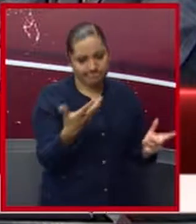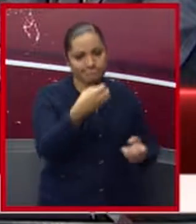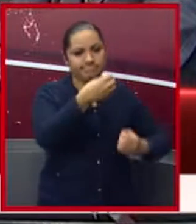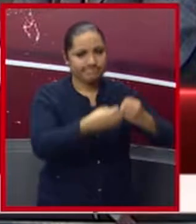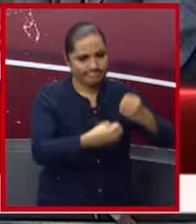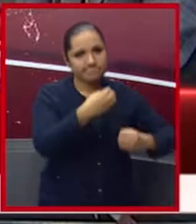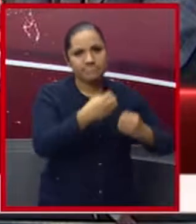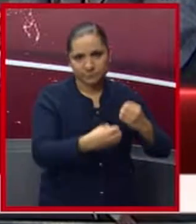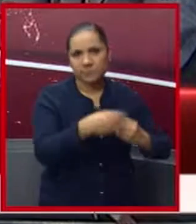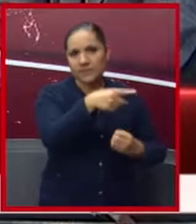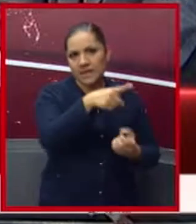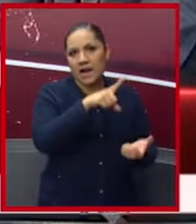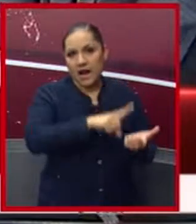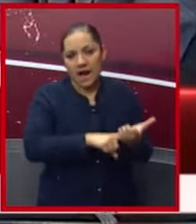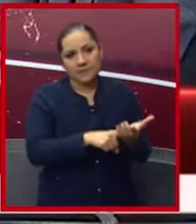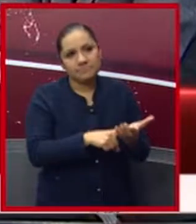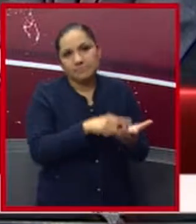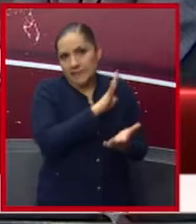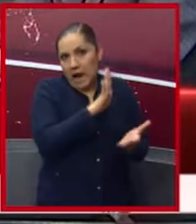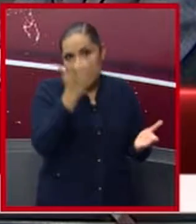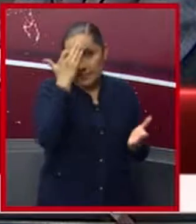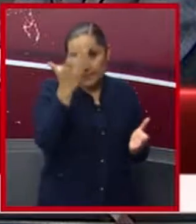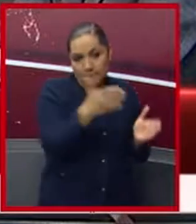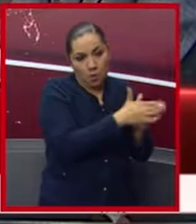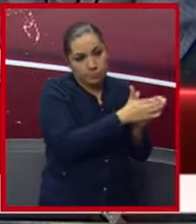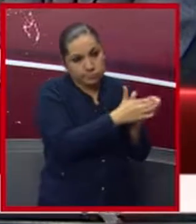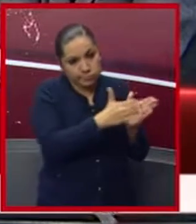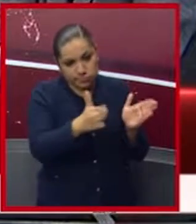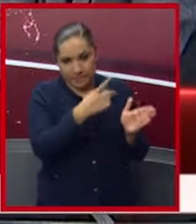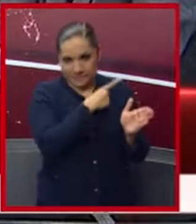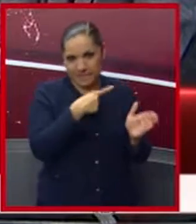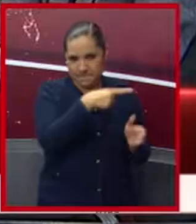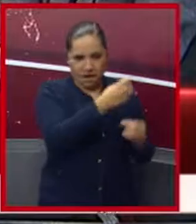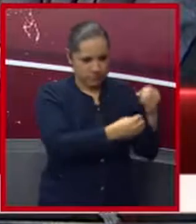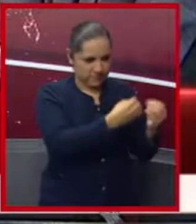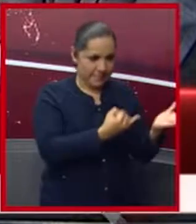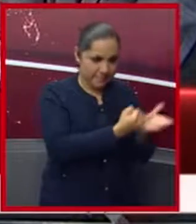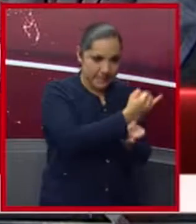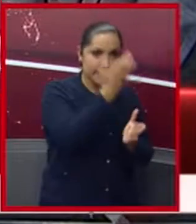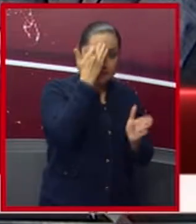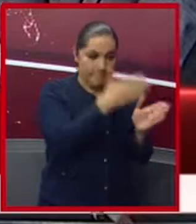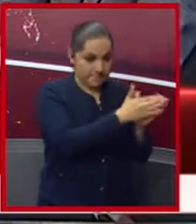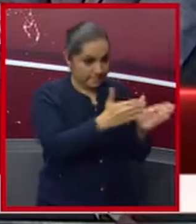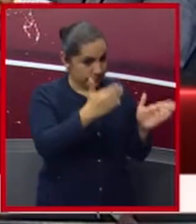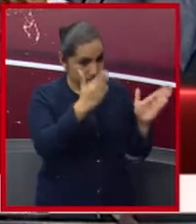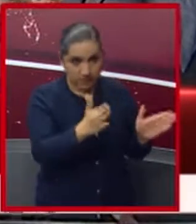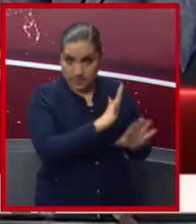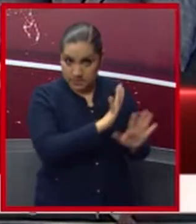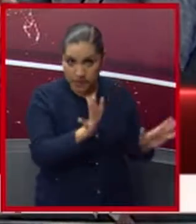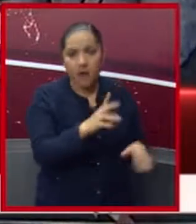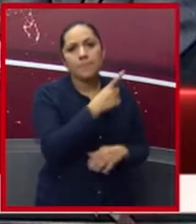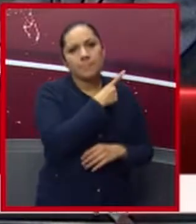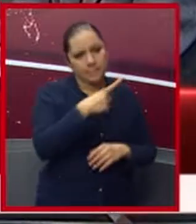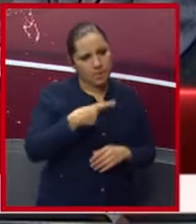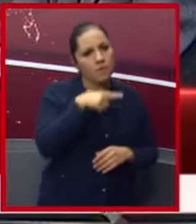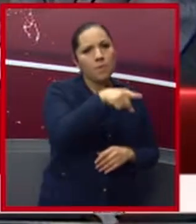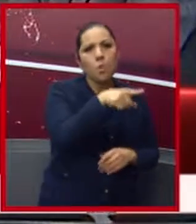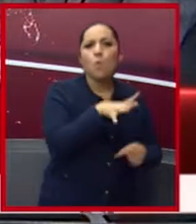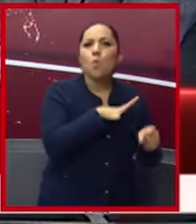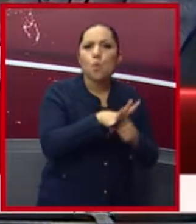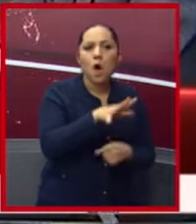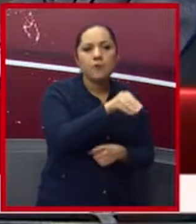hace, después de haber cumplido las sentencias penales, pues los hace ser clasificados